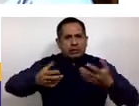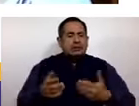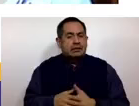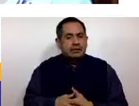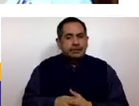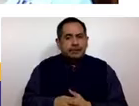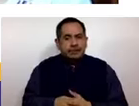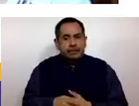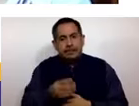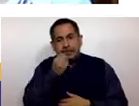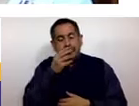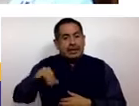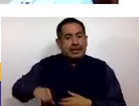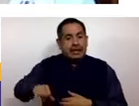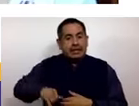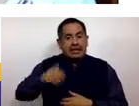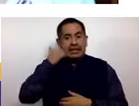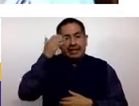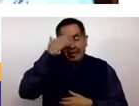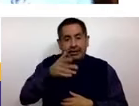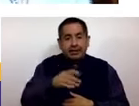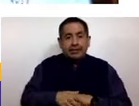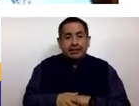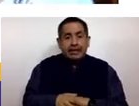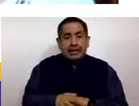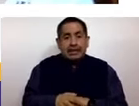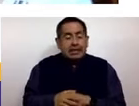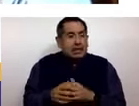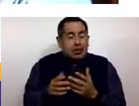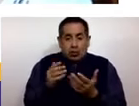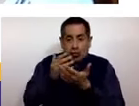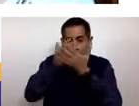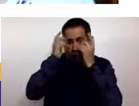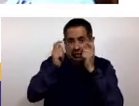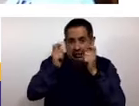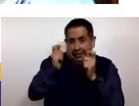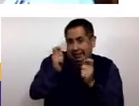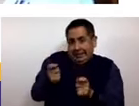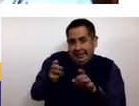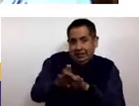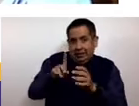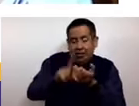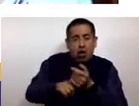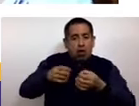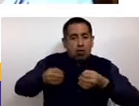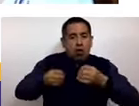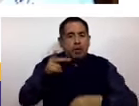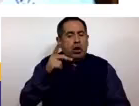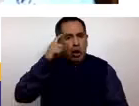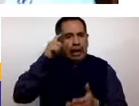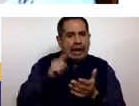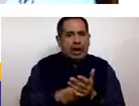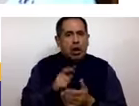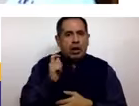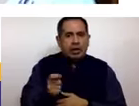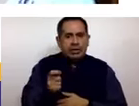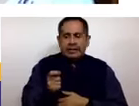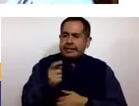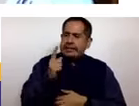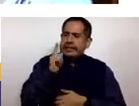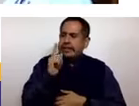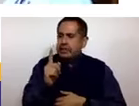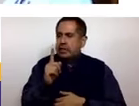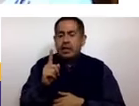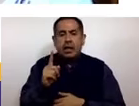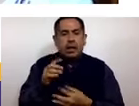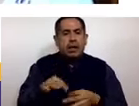muy interesante también poder conversarlo, porque no sé, quizá no sé tanto de las funciones, pero sí creo que por lo menos empezar a tener